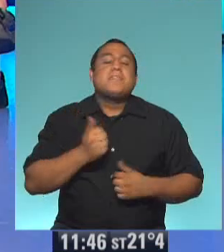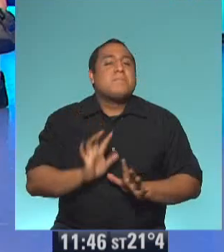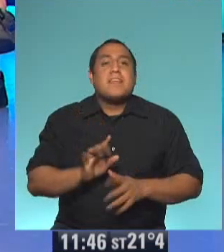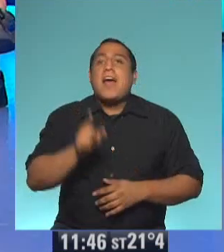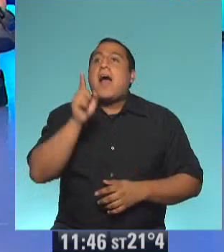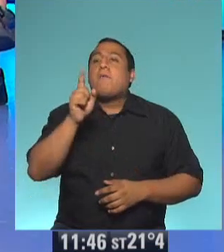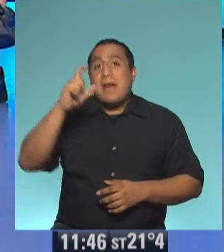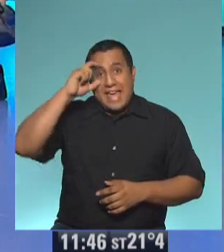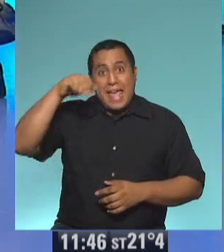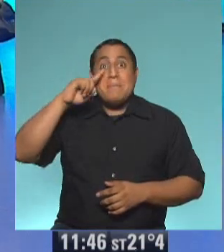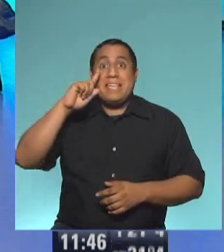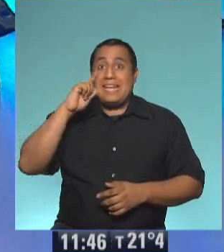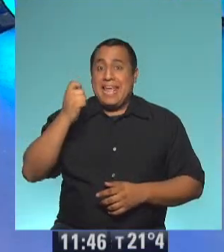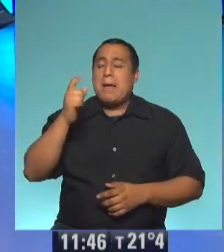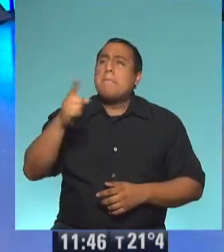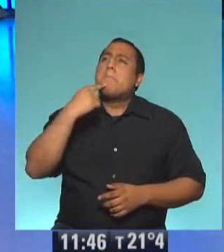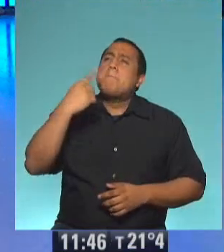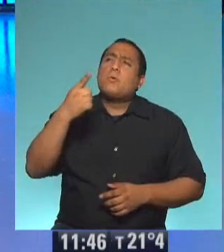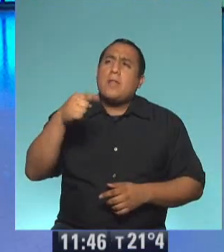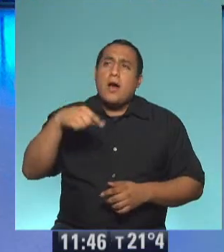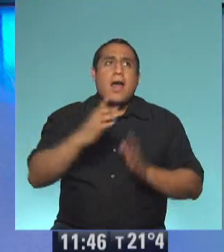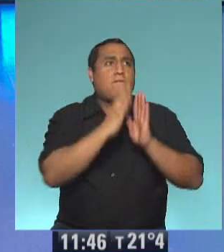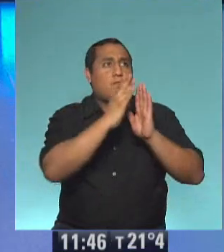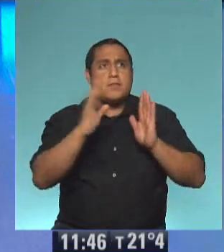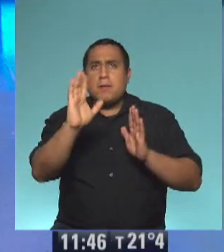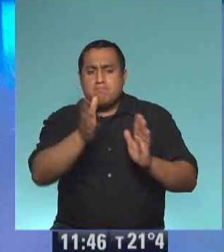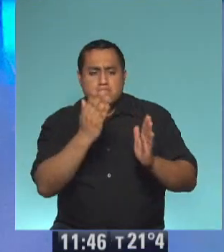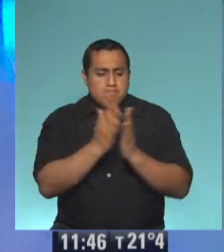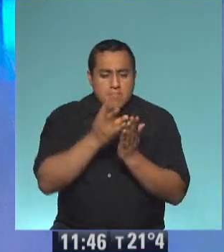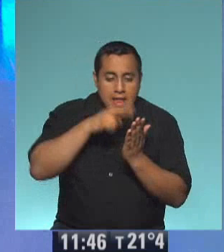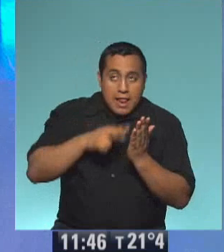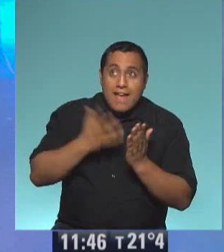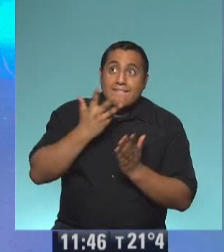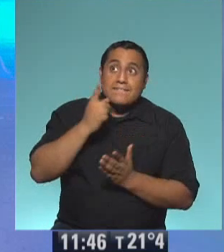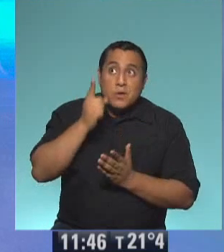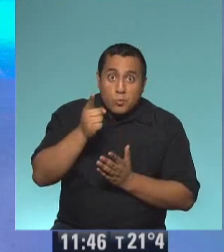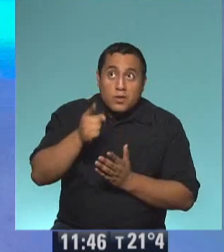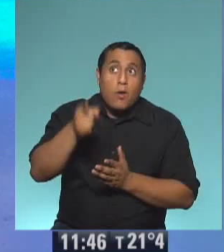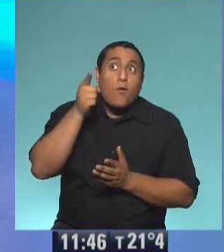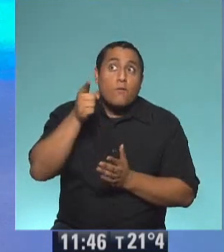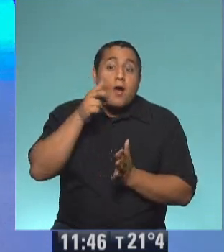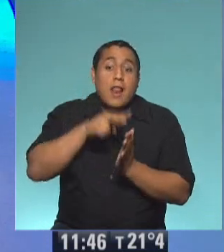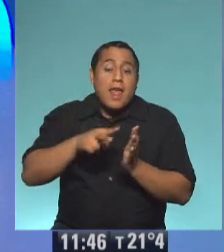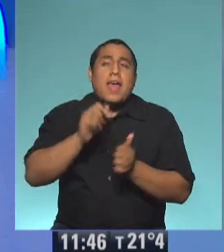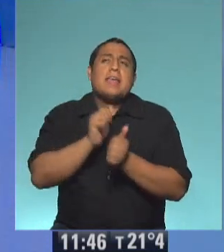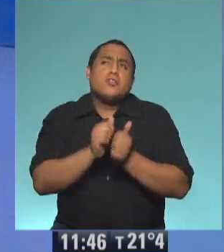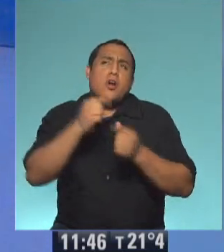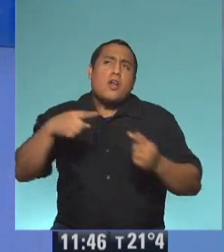a vos, Emilia, por ejemplo, ¿te gusta el rincón de la biblioteca? ¿Te gusta la lectura? ¿Te gusta leer historias?